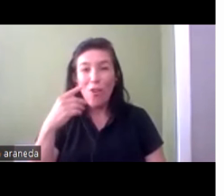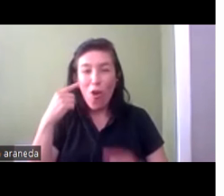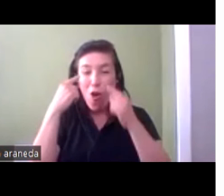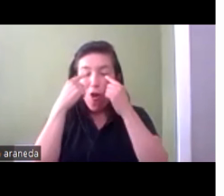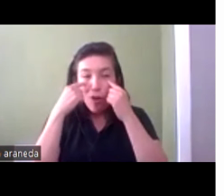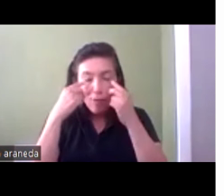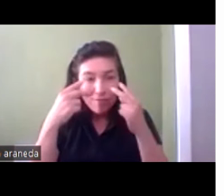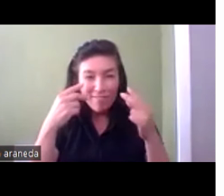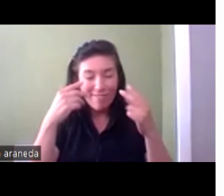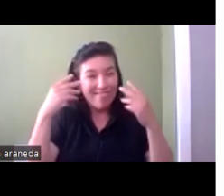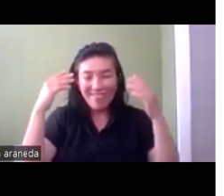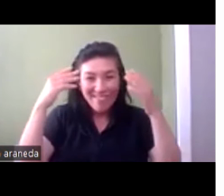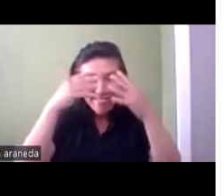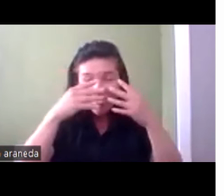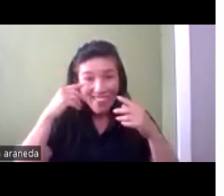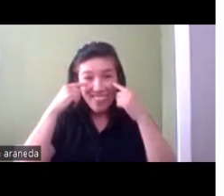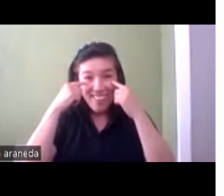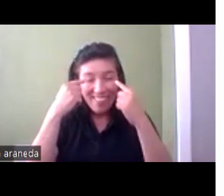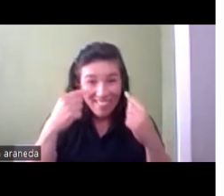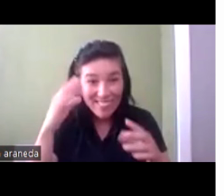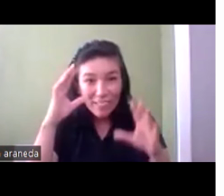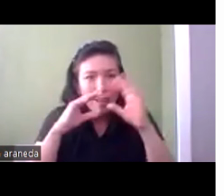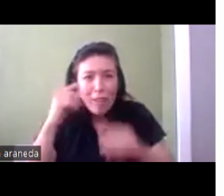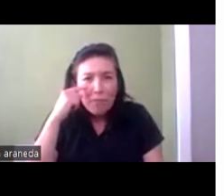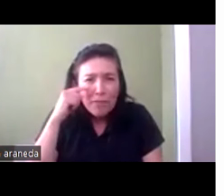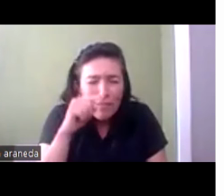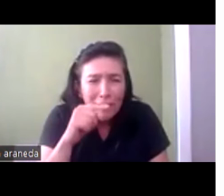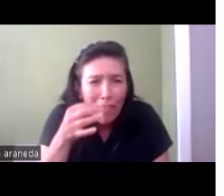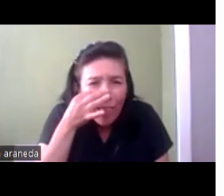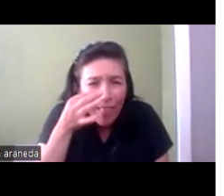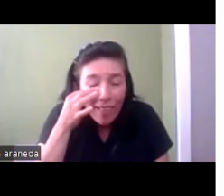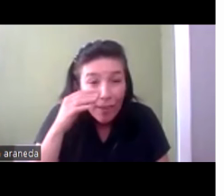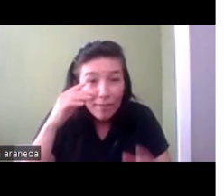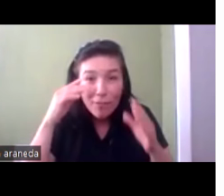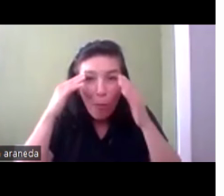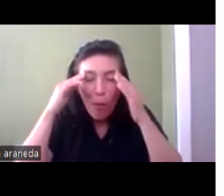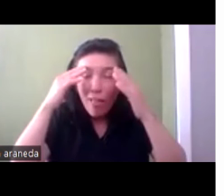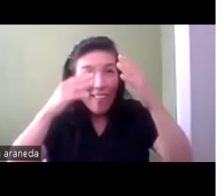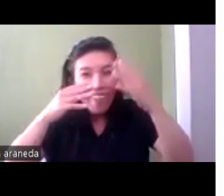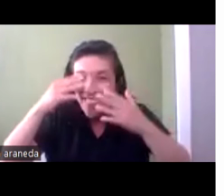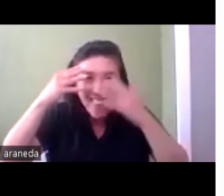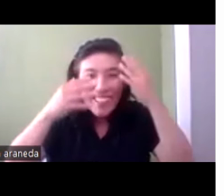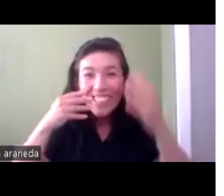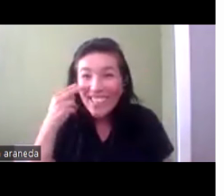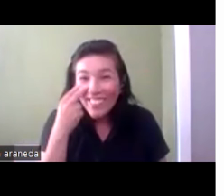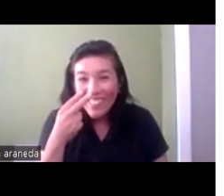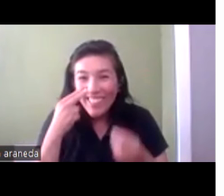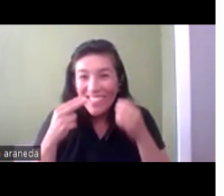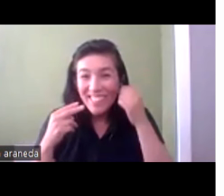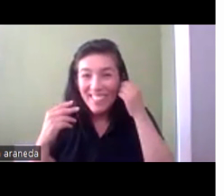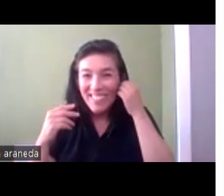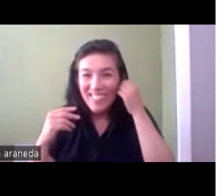que hablaba anteriormente Ignacio, si es que uno se queda mirándolos de manera detenida. Dale, Rubén.